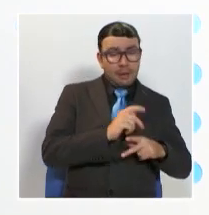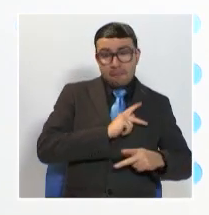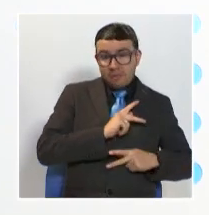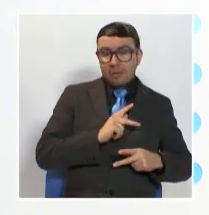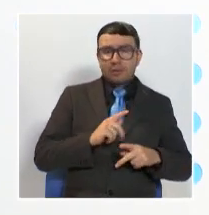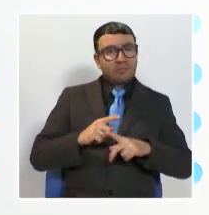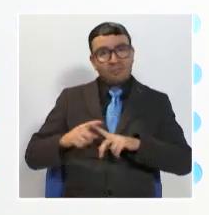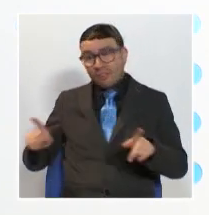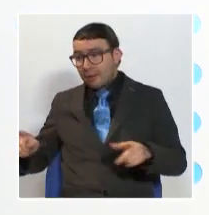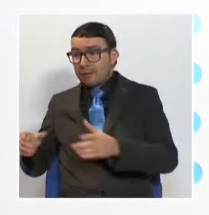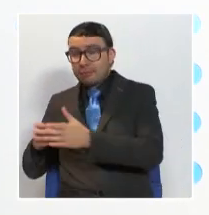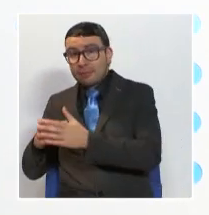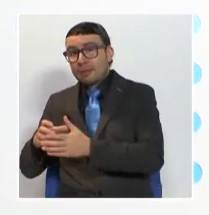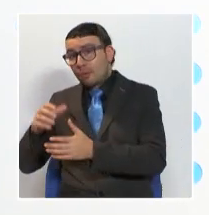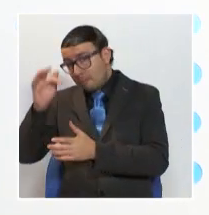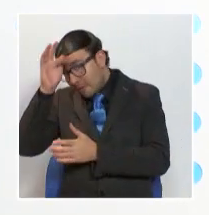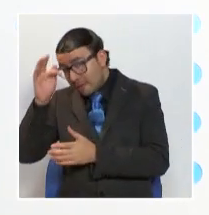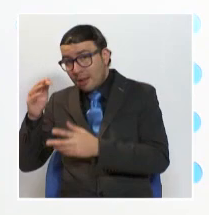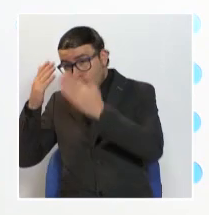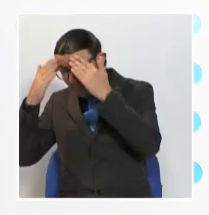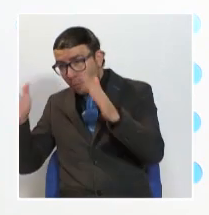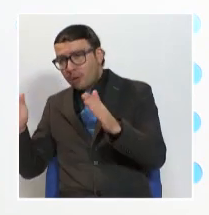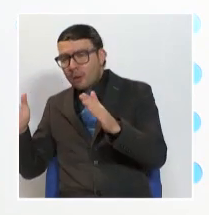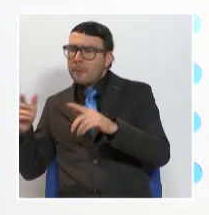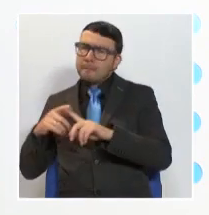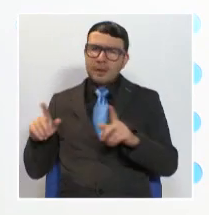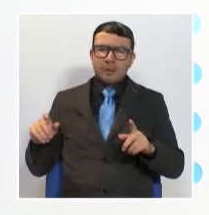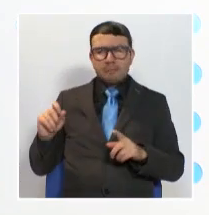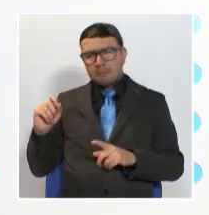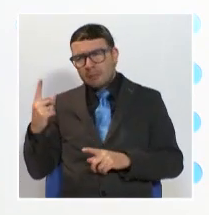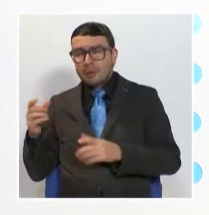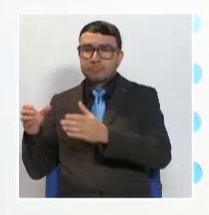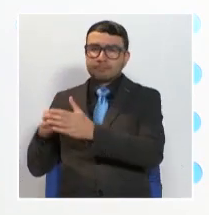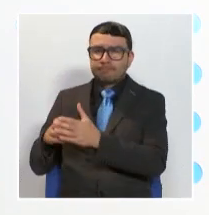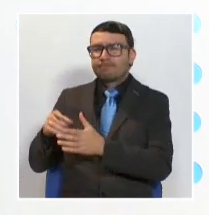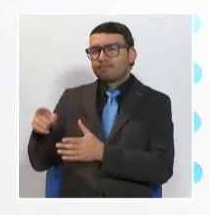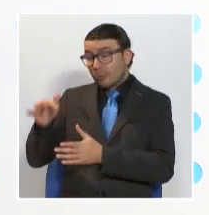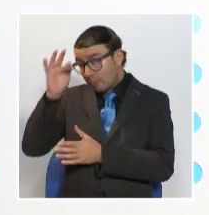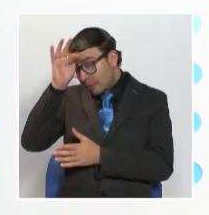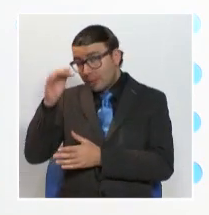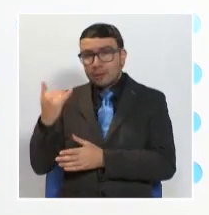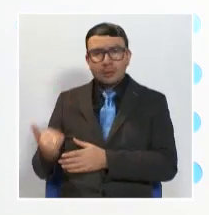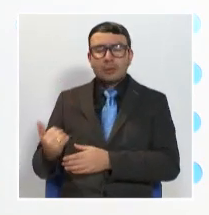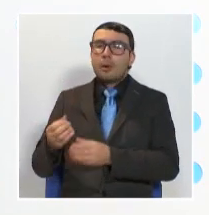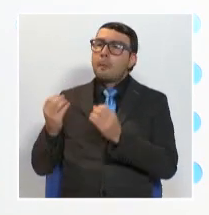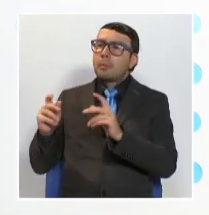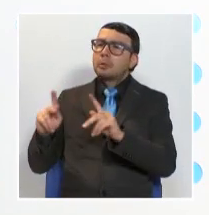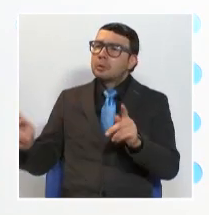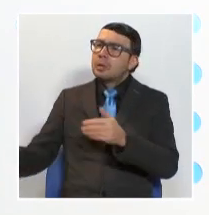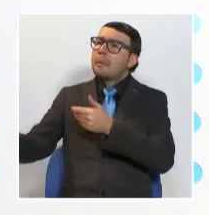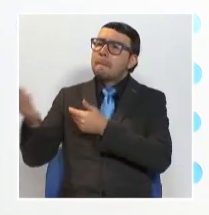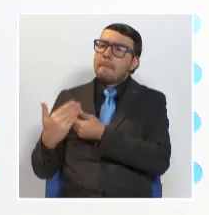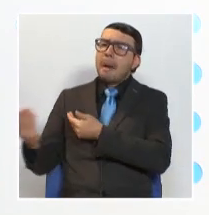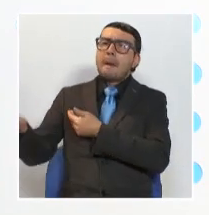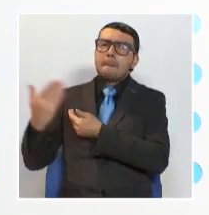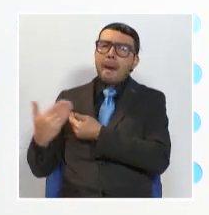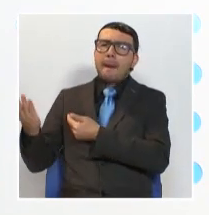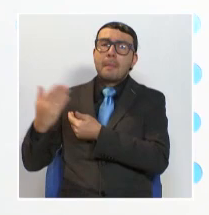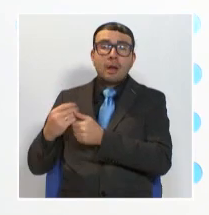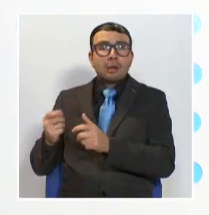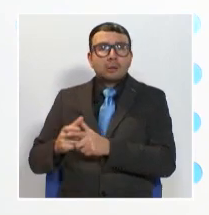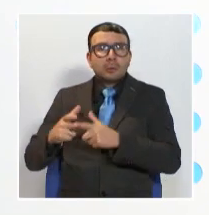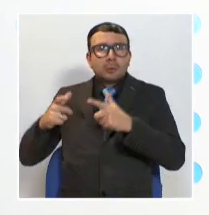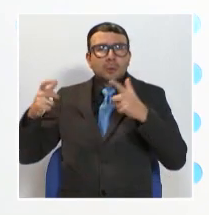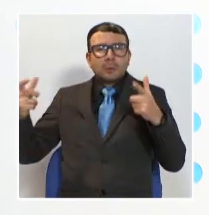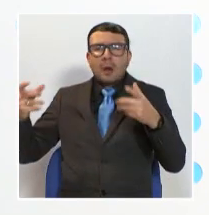las IPS. Yo creo que primero hablaría de la práctica en las IPS. Los pacientes que los motivos de consulta más frecuentes Yo